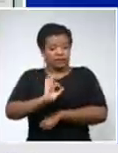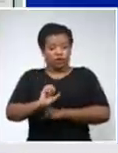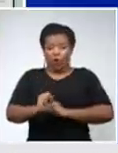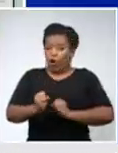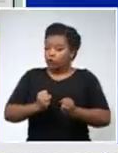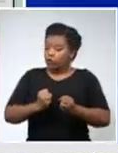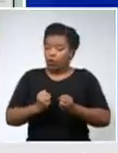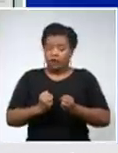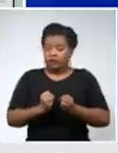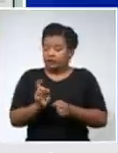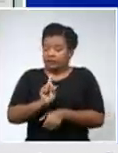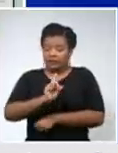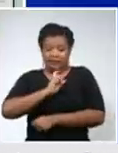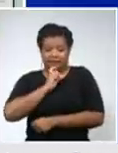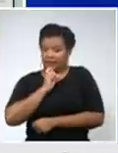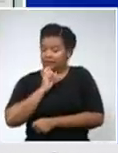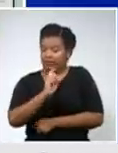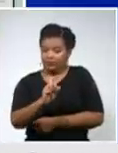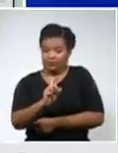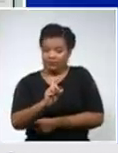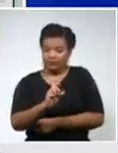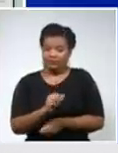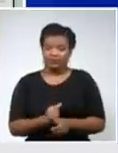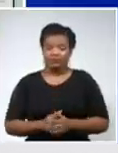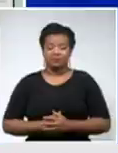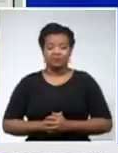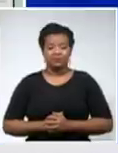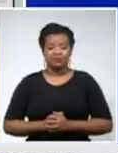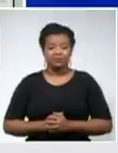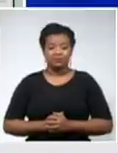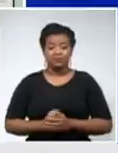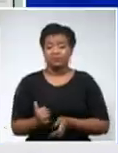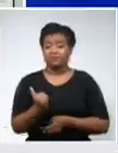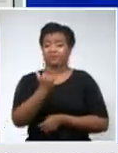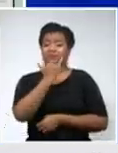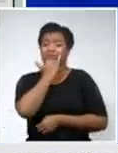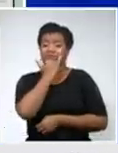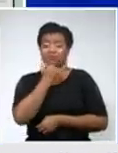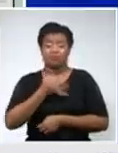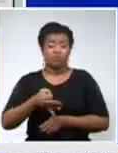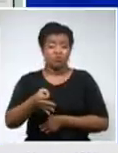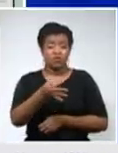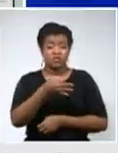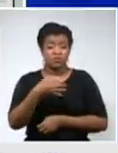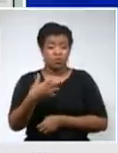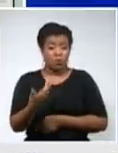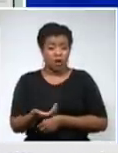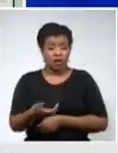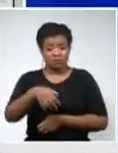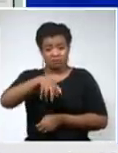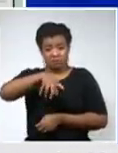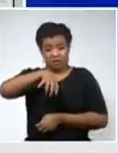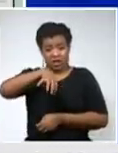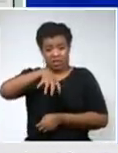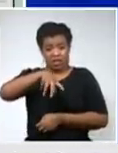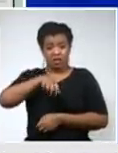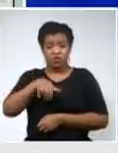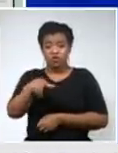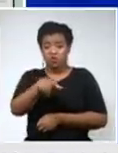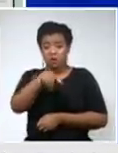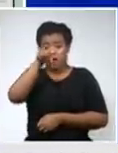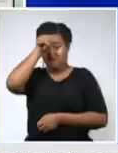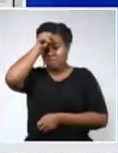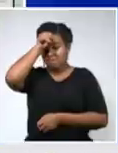de trabajo su control, con la mayor afectación en el municipio de Pinar del Río y las minas de